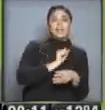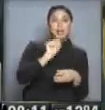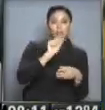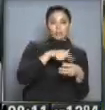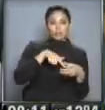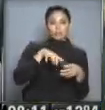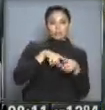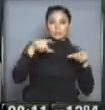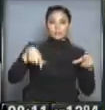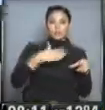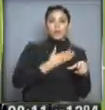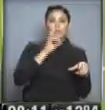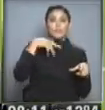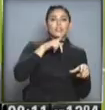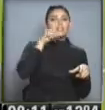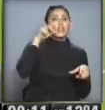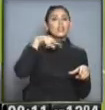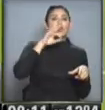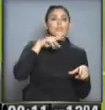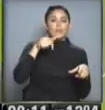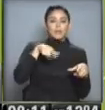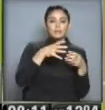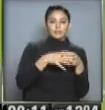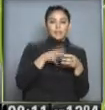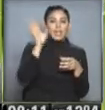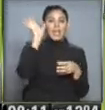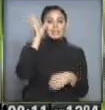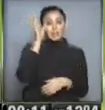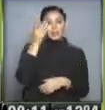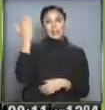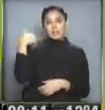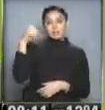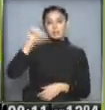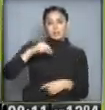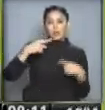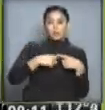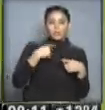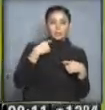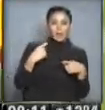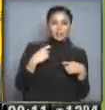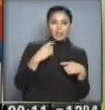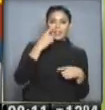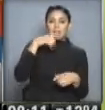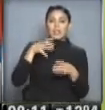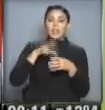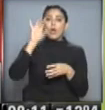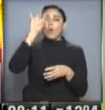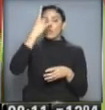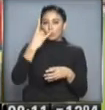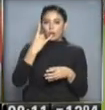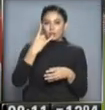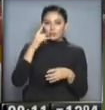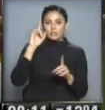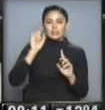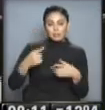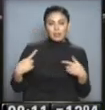precisamente en el estadio Fontenova, el seleccionado italiano que cayera ayer ante España, y el uruguayo, el del maestro Oscar